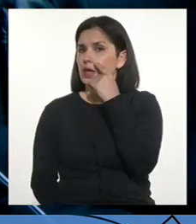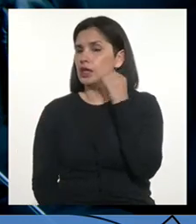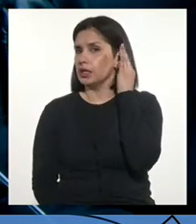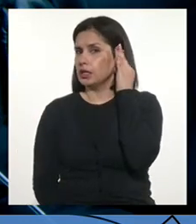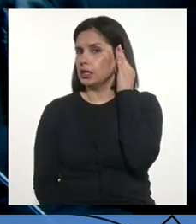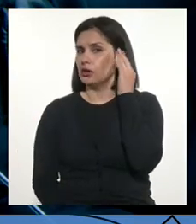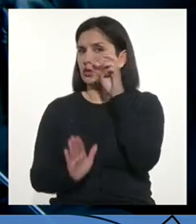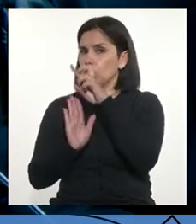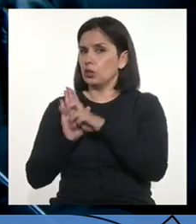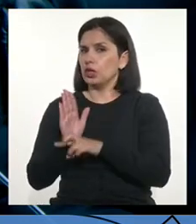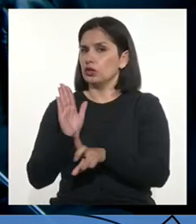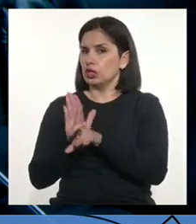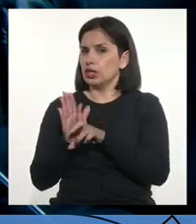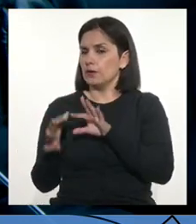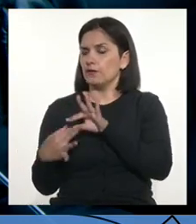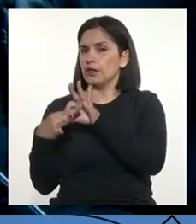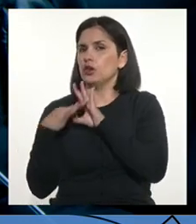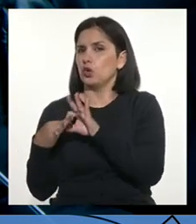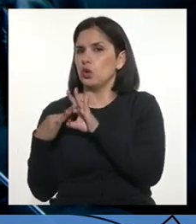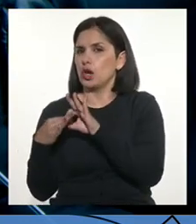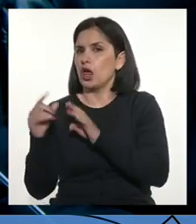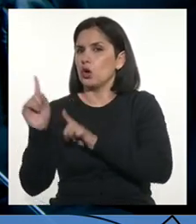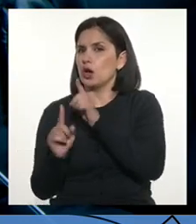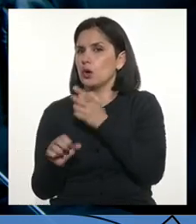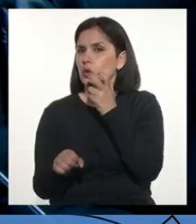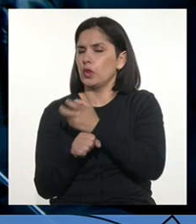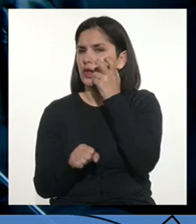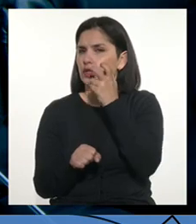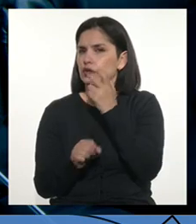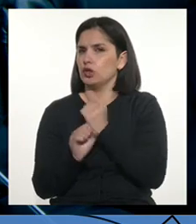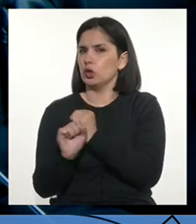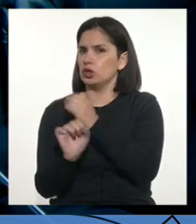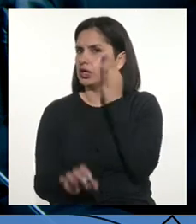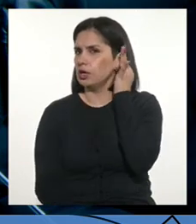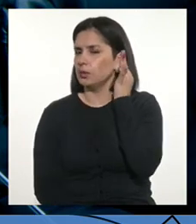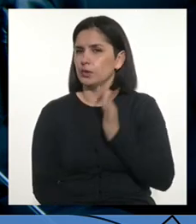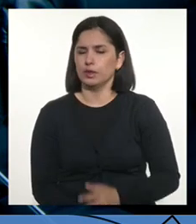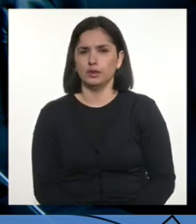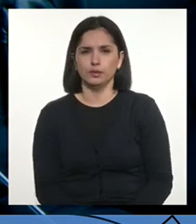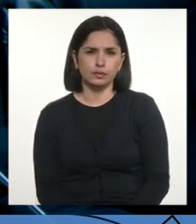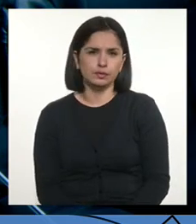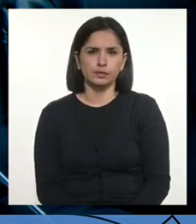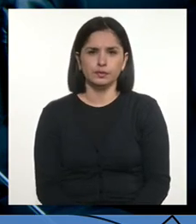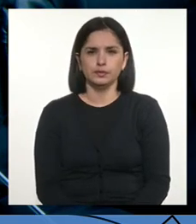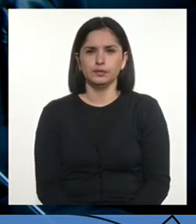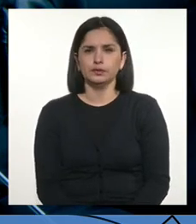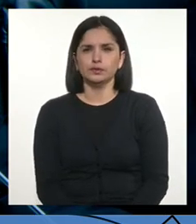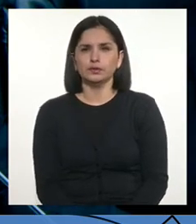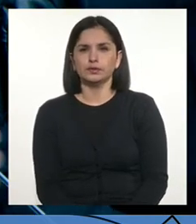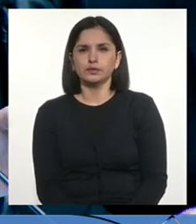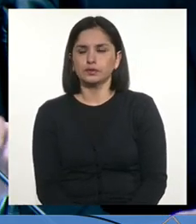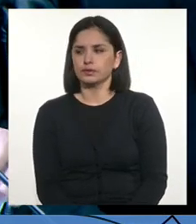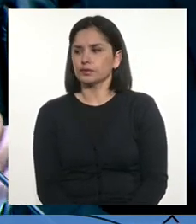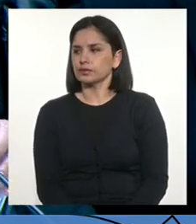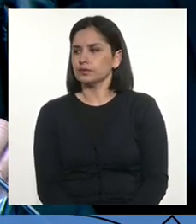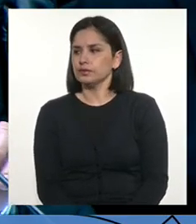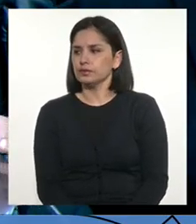que aborda temas vinculados con ciertos delitos vinculados con mujeres